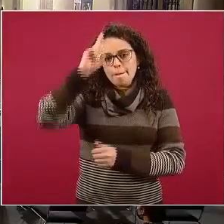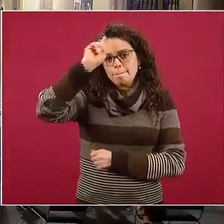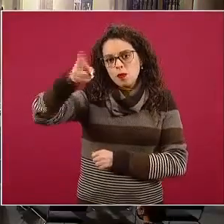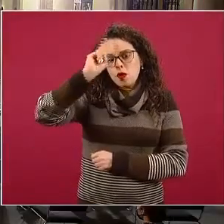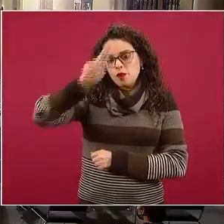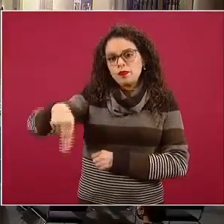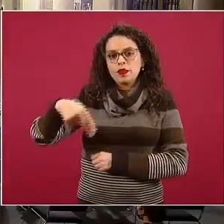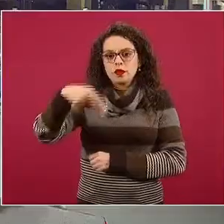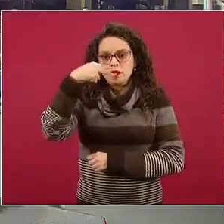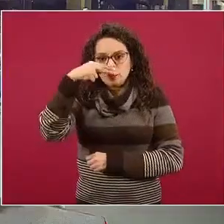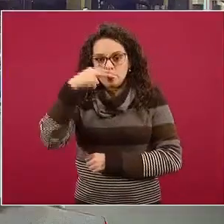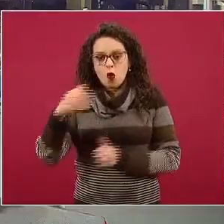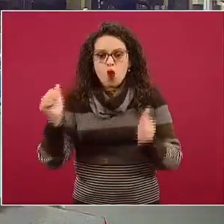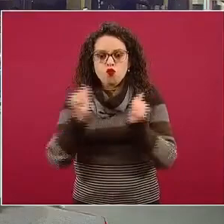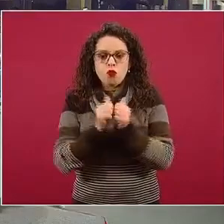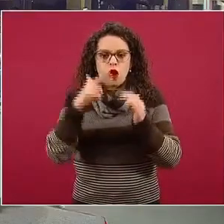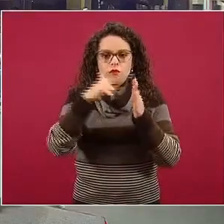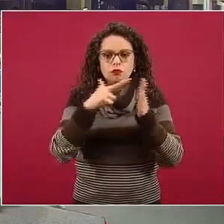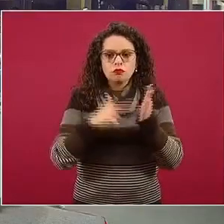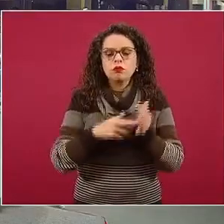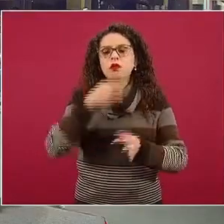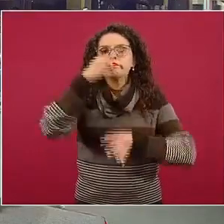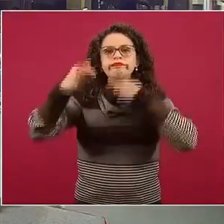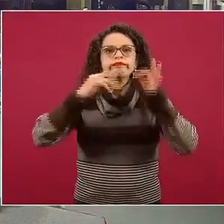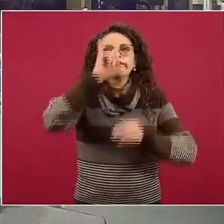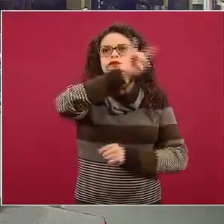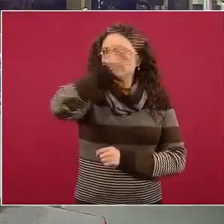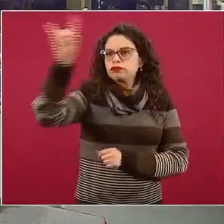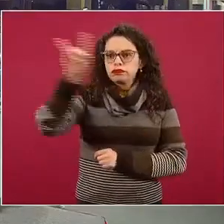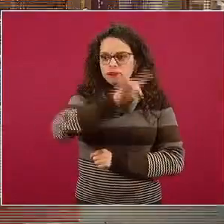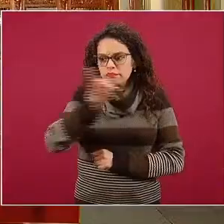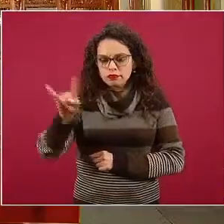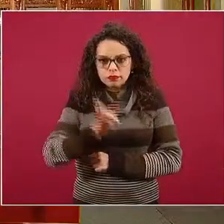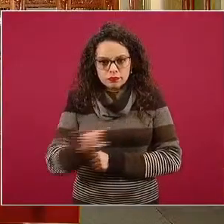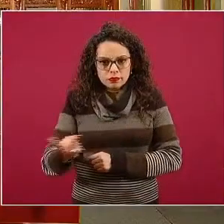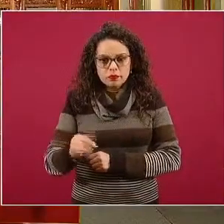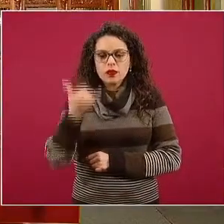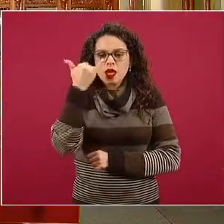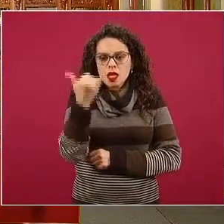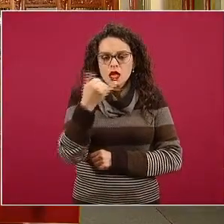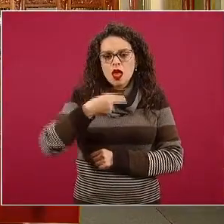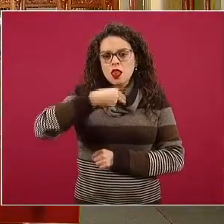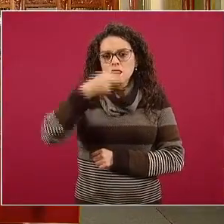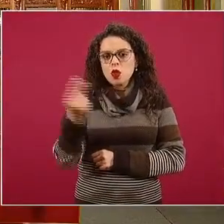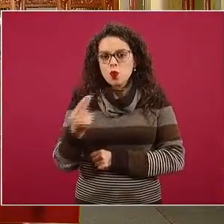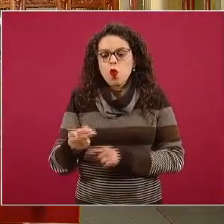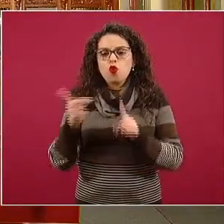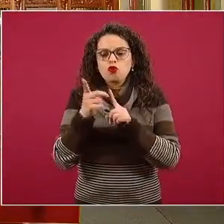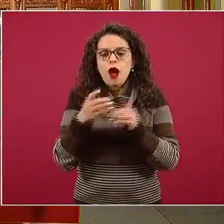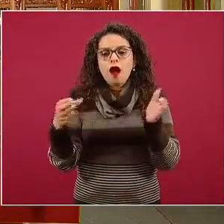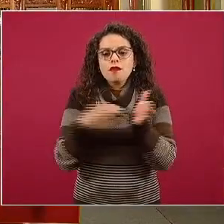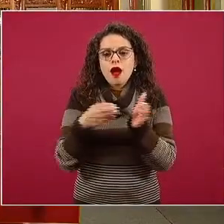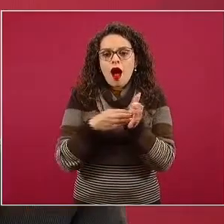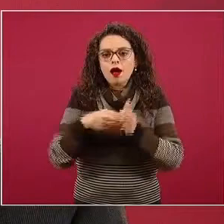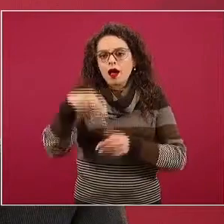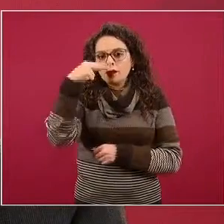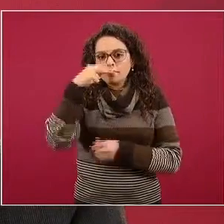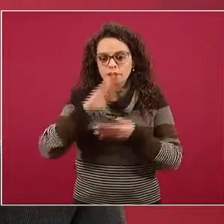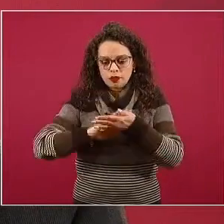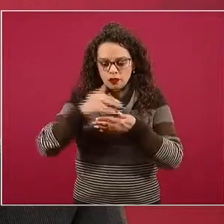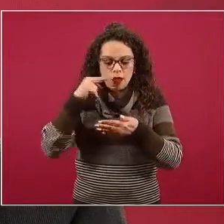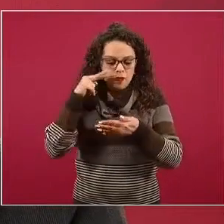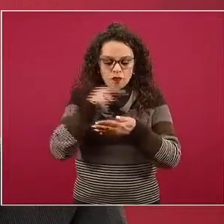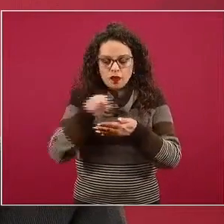con regulación de la publicidad, con el establecimiento de pictogramas en las cajetillas y con el establecimiento de impuestos al